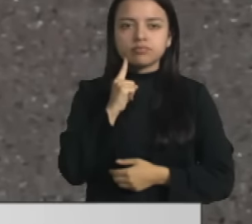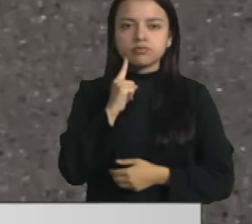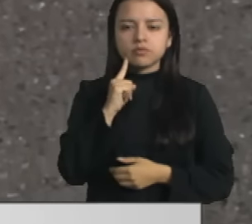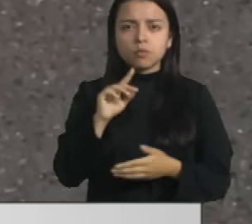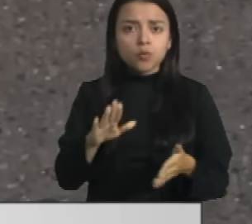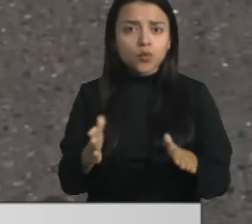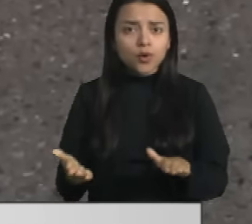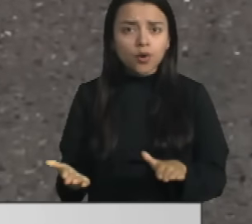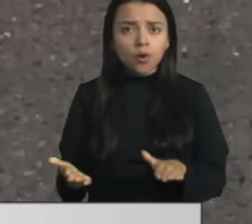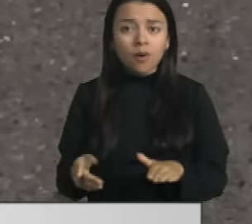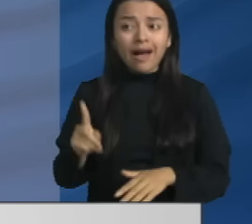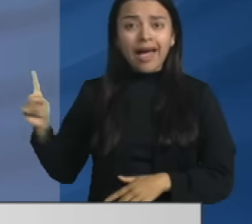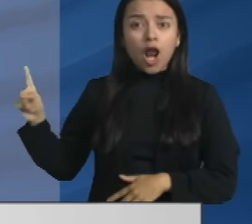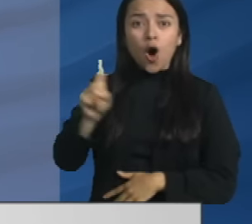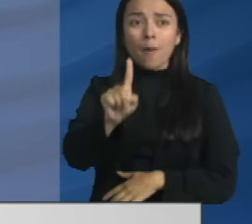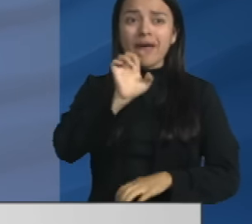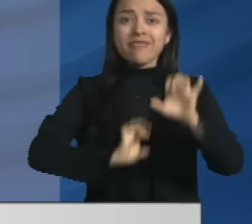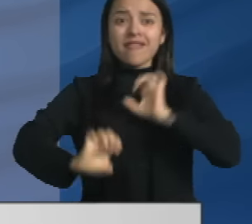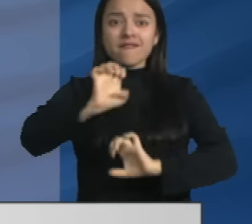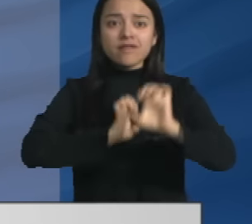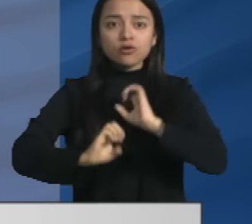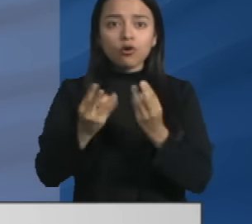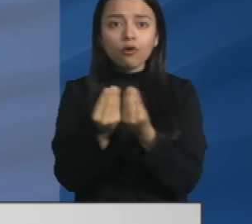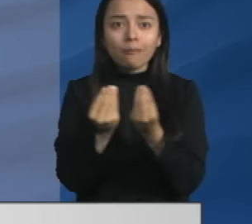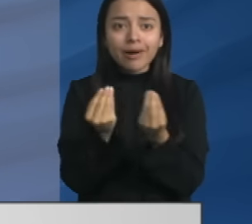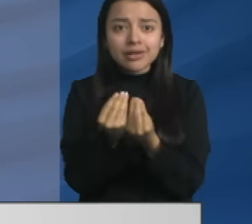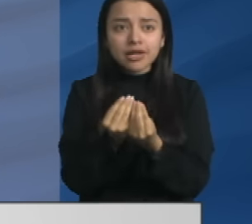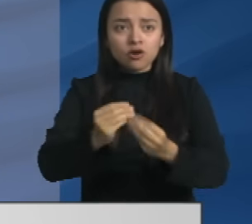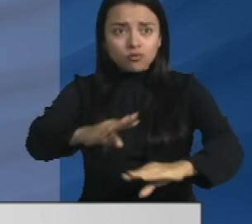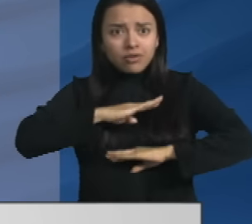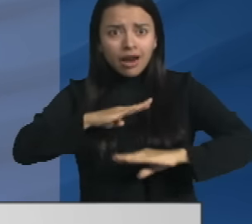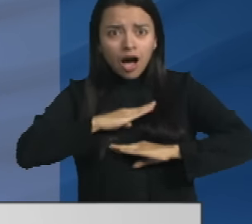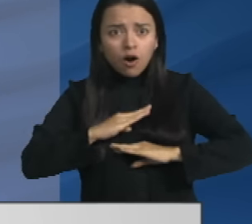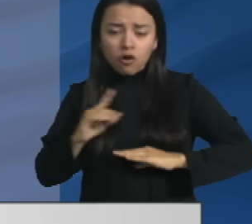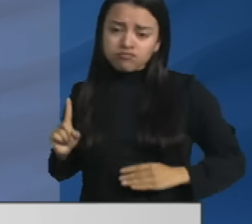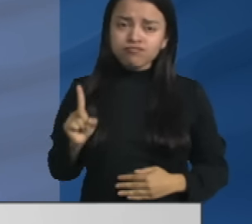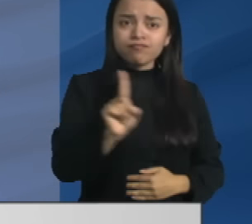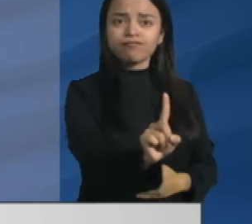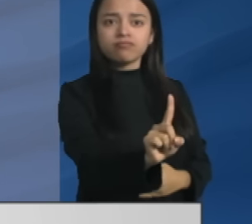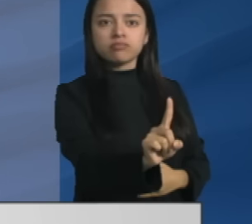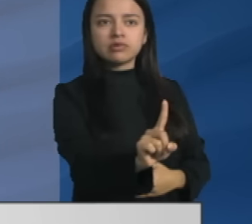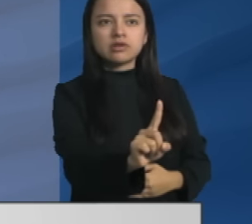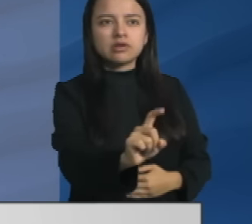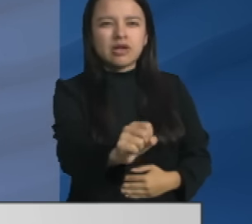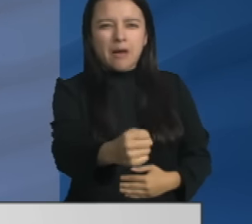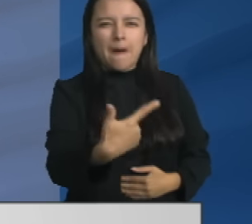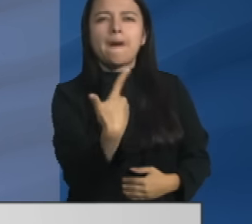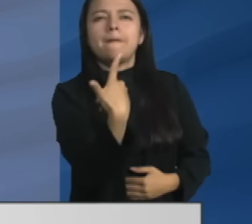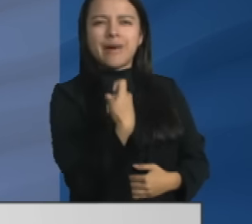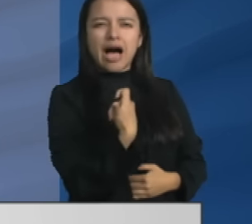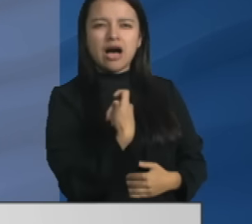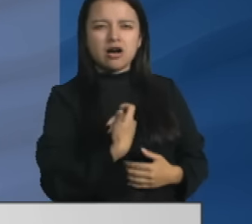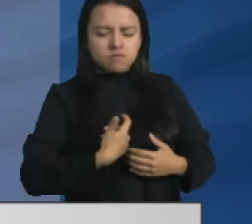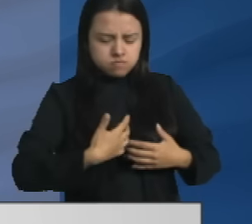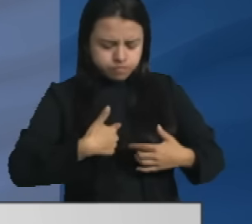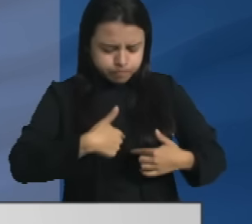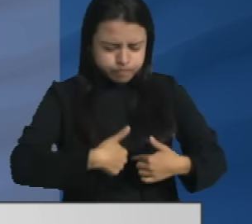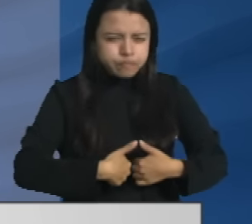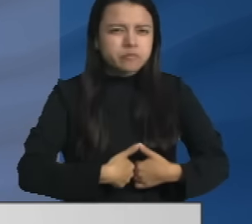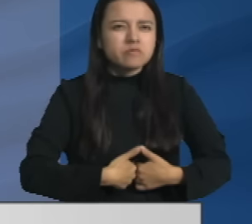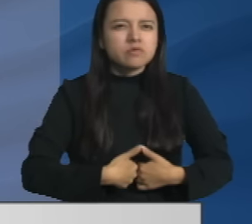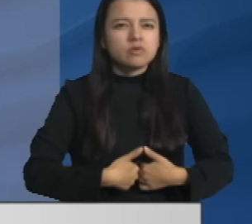un atraco. Fue un momento de terror y dolor. El hombre de 37 años fue lesionado con arma de fuego por los delincuentes.